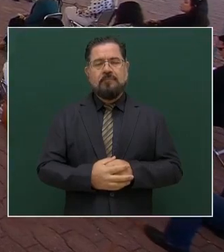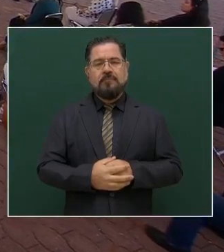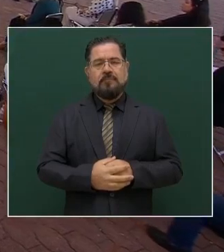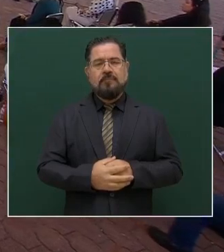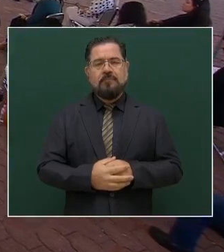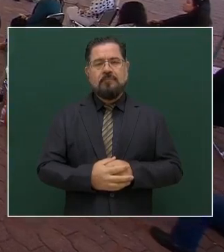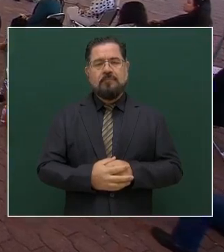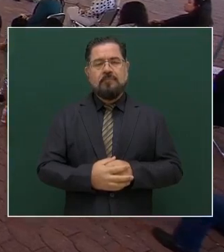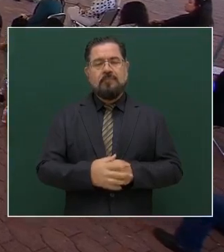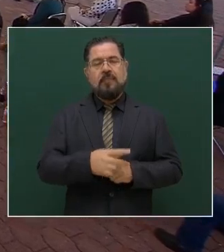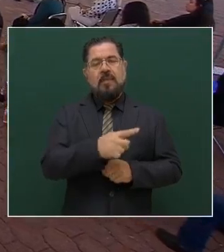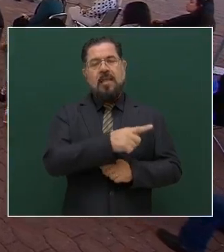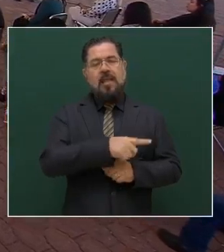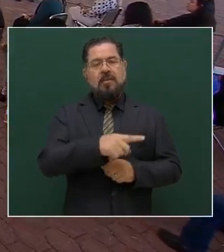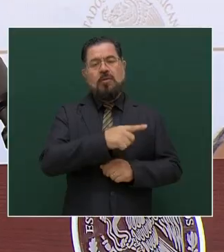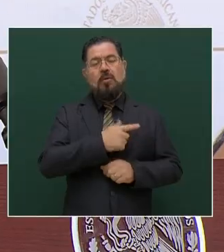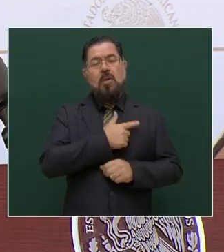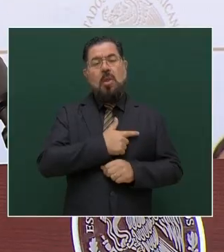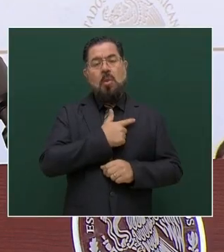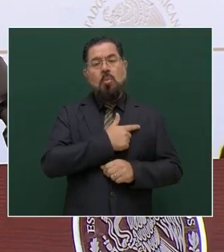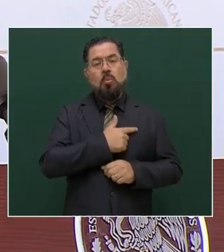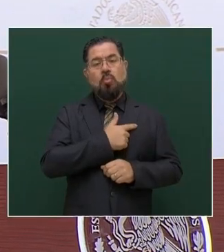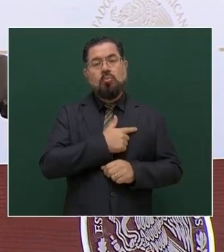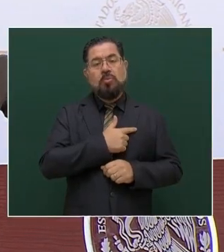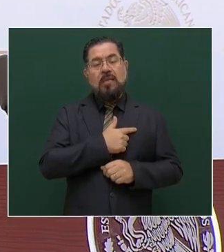garantizar que de derecha.